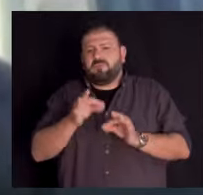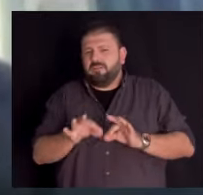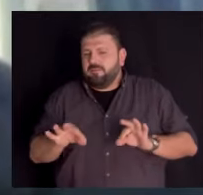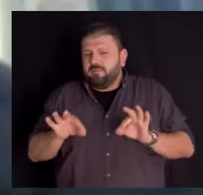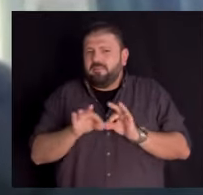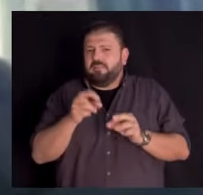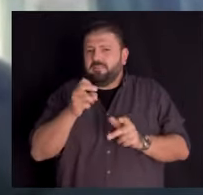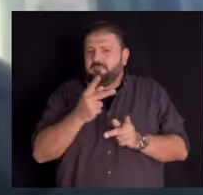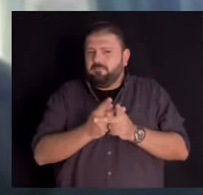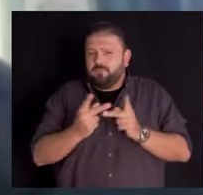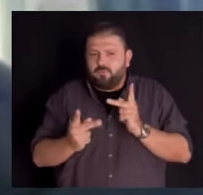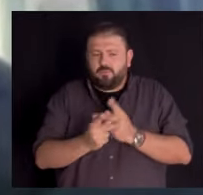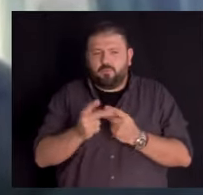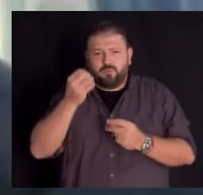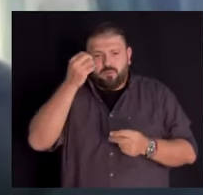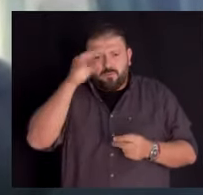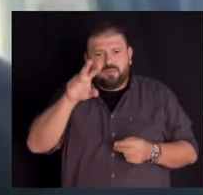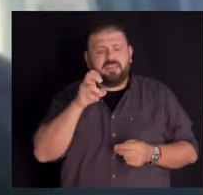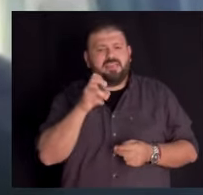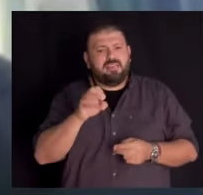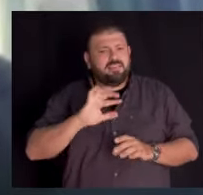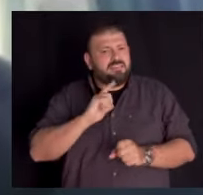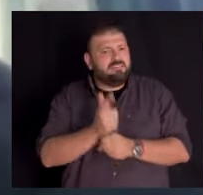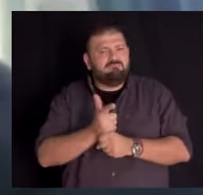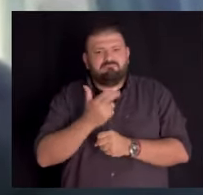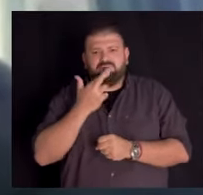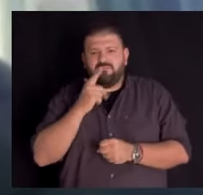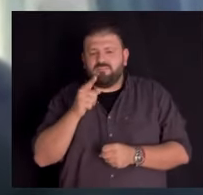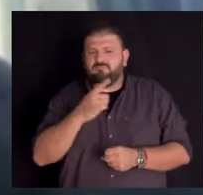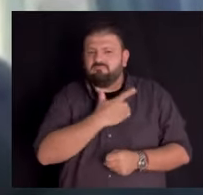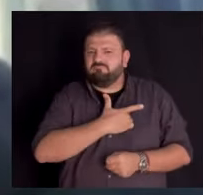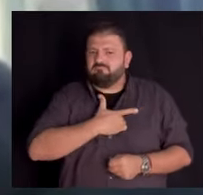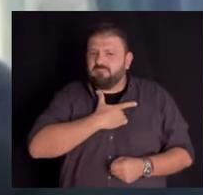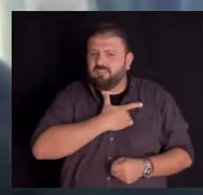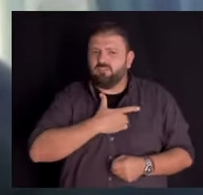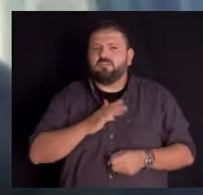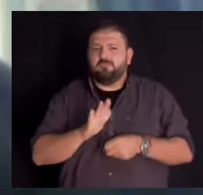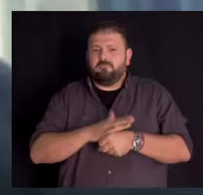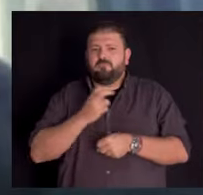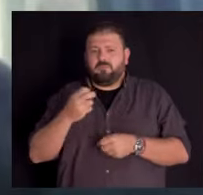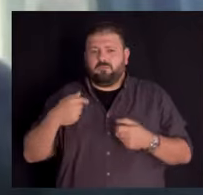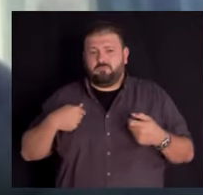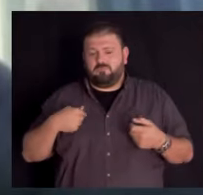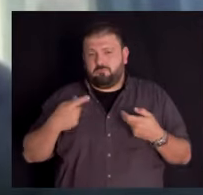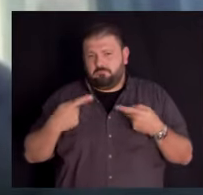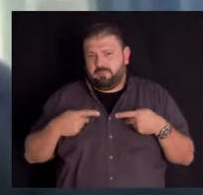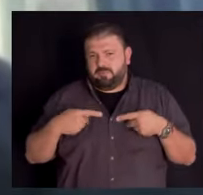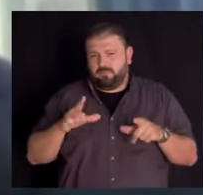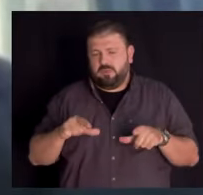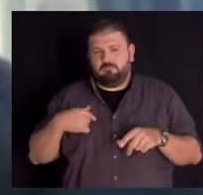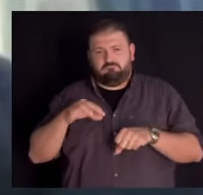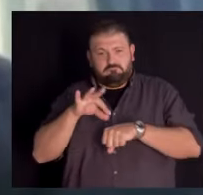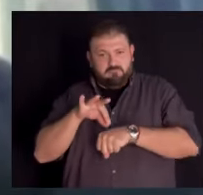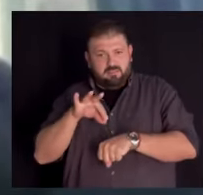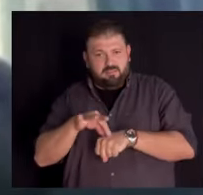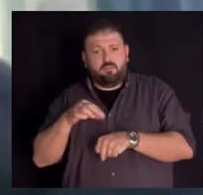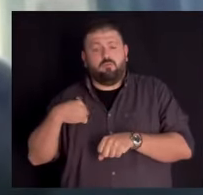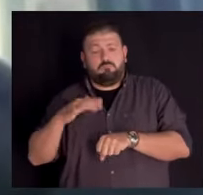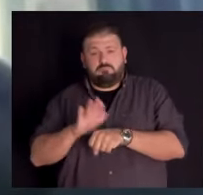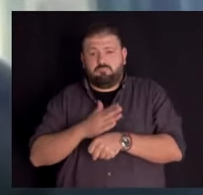es la base de esto. En mi caso personal, no estoy aquí solo por el hecho de ser médico, sino porque